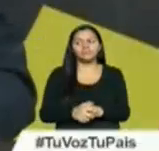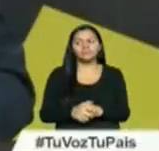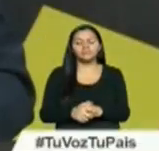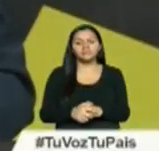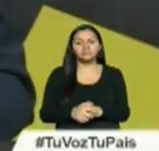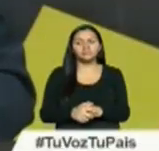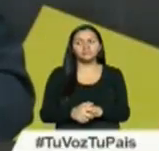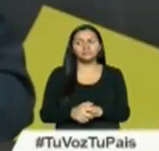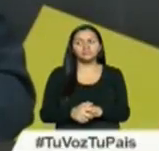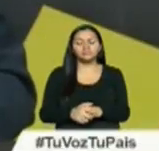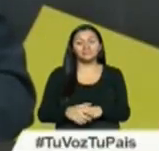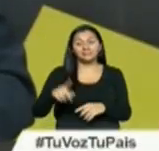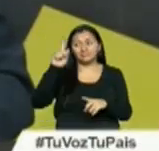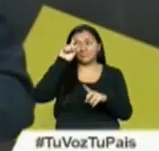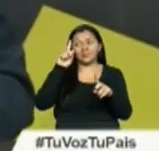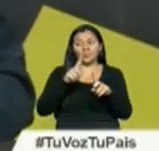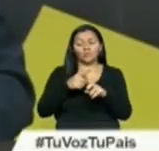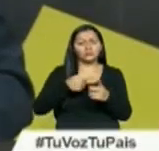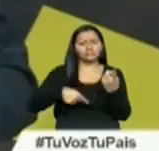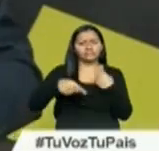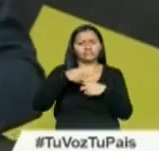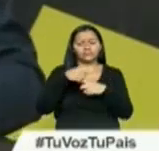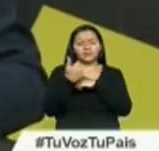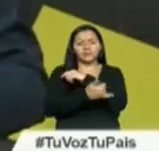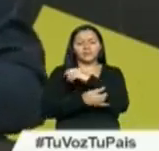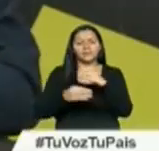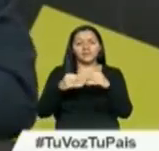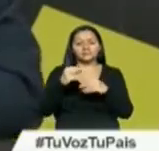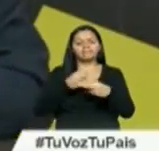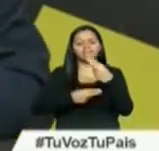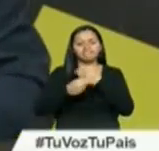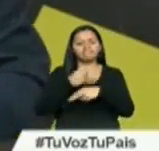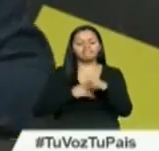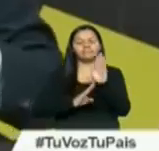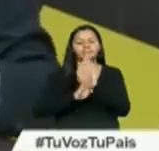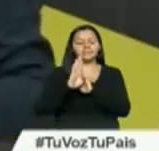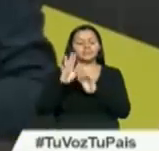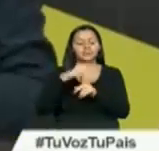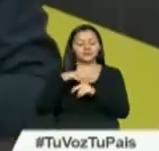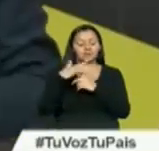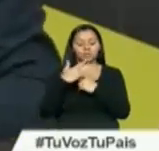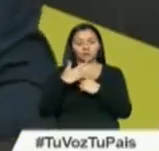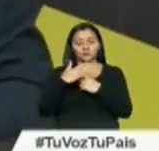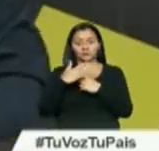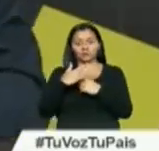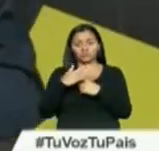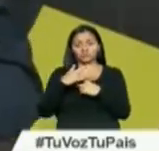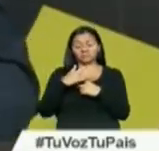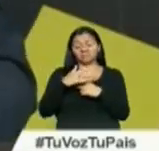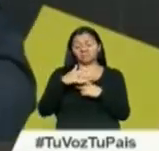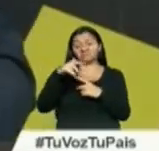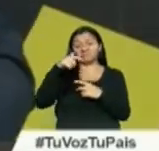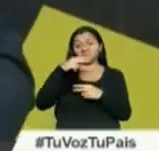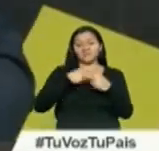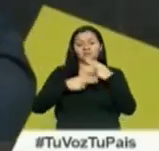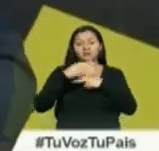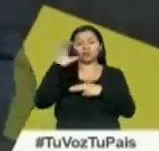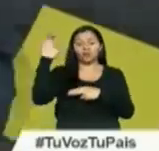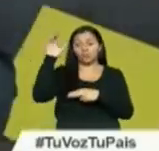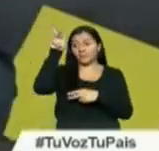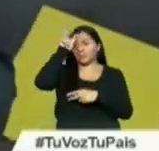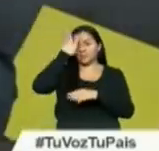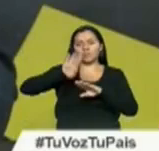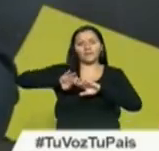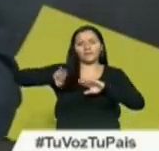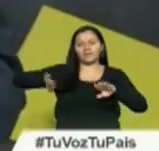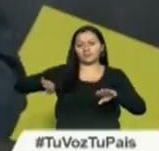acuerdo donde el país ha negociado condiciones particulares, inclusive que están sobre las condiciones que negoció Colombia y Perú.